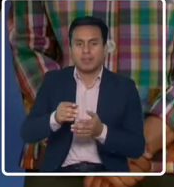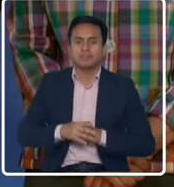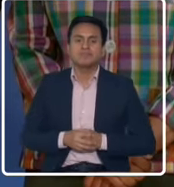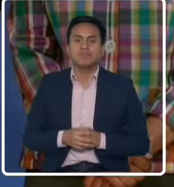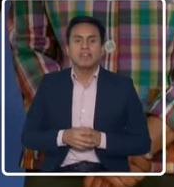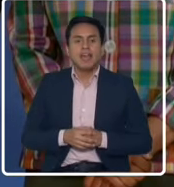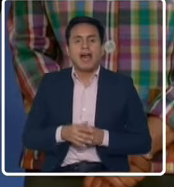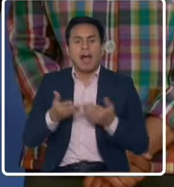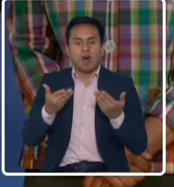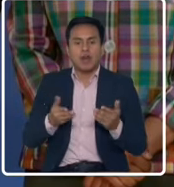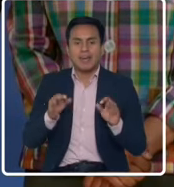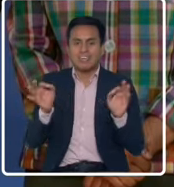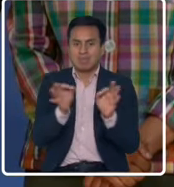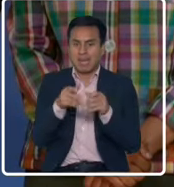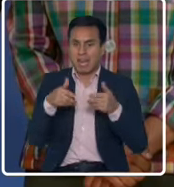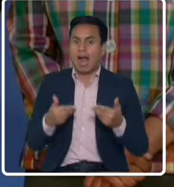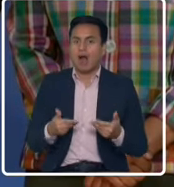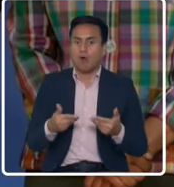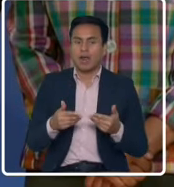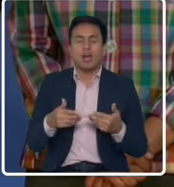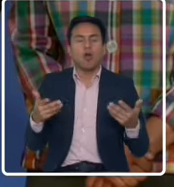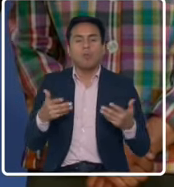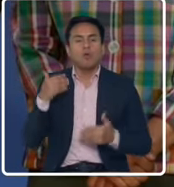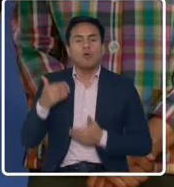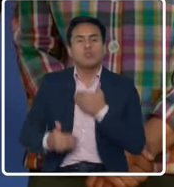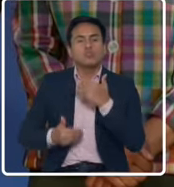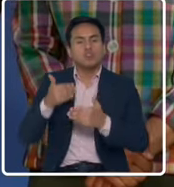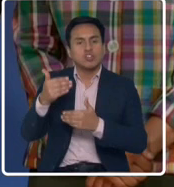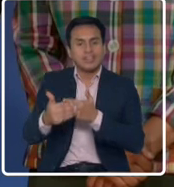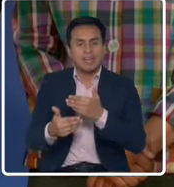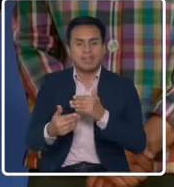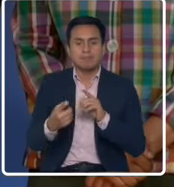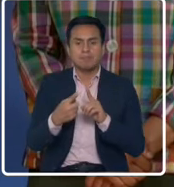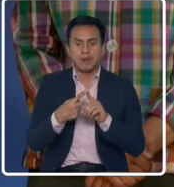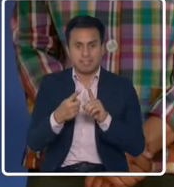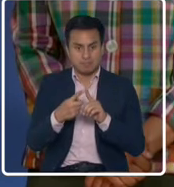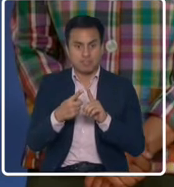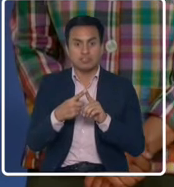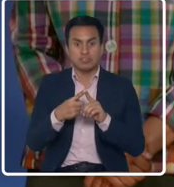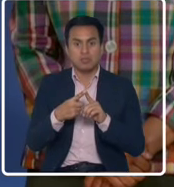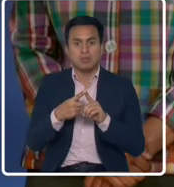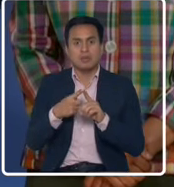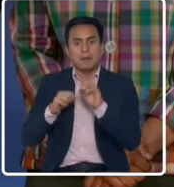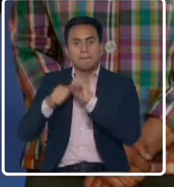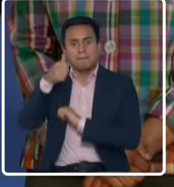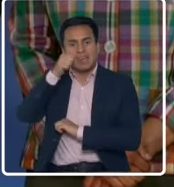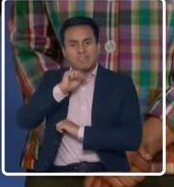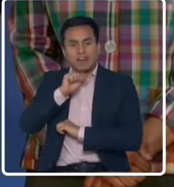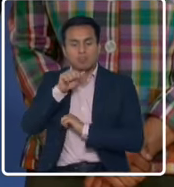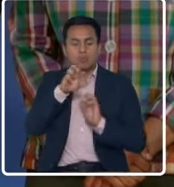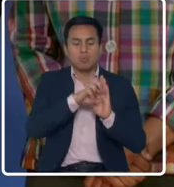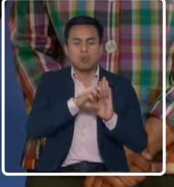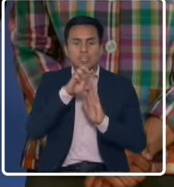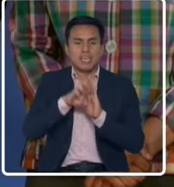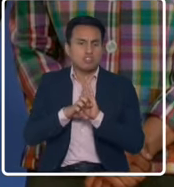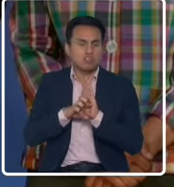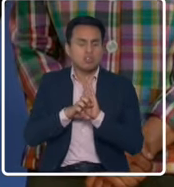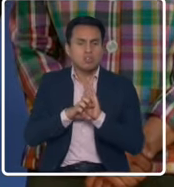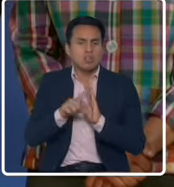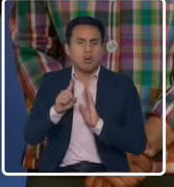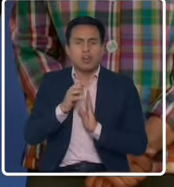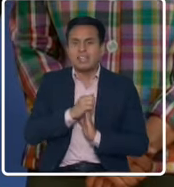Y entonces lo que voy a explicar ahora es cómo va a funcionar la participación de los privad en estos proyectos que no van a